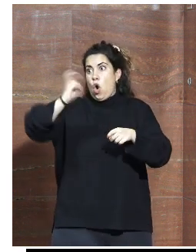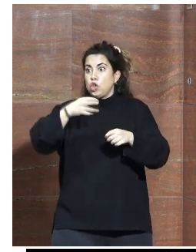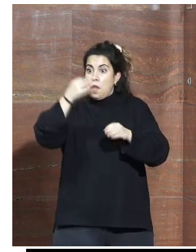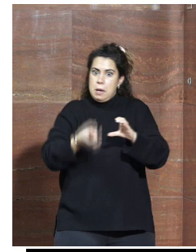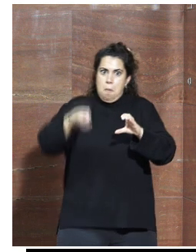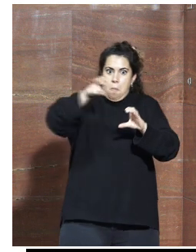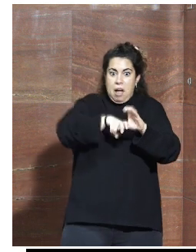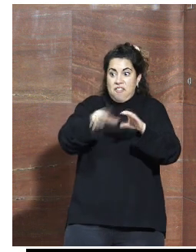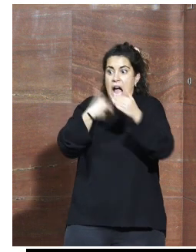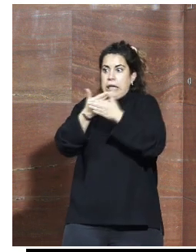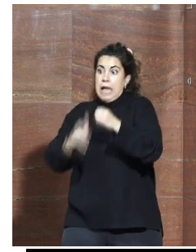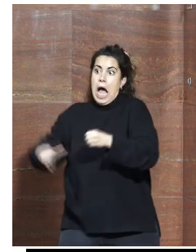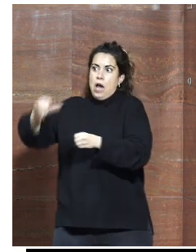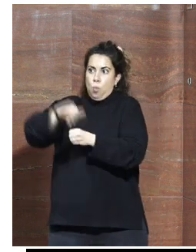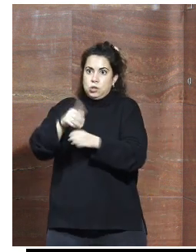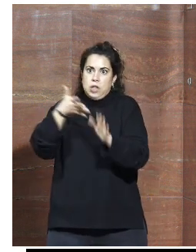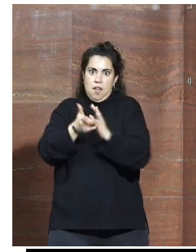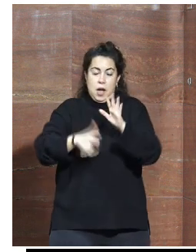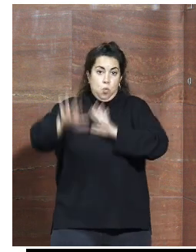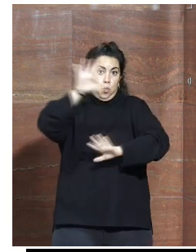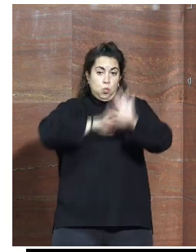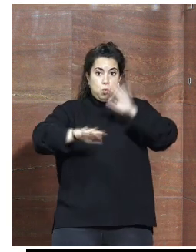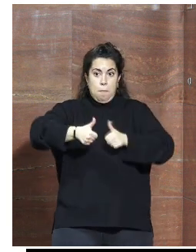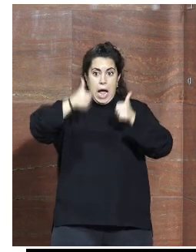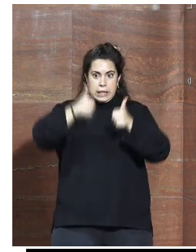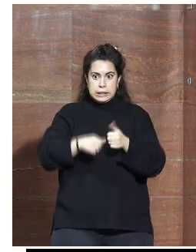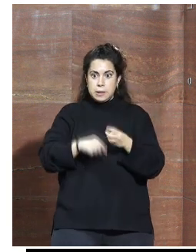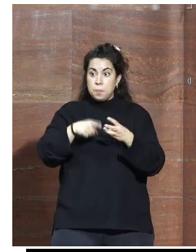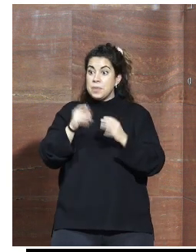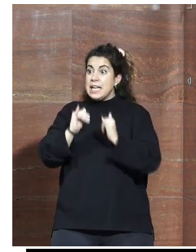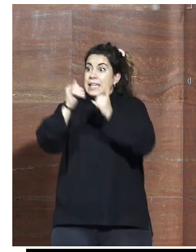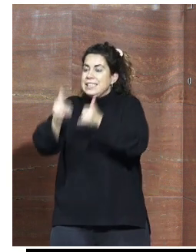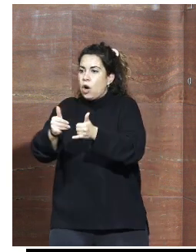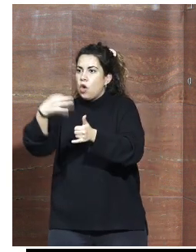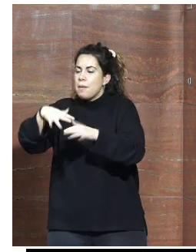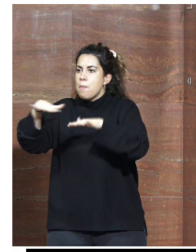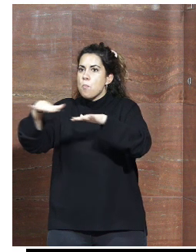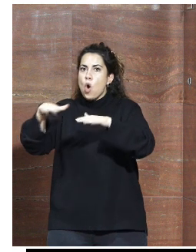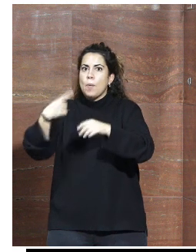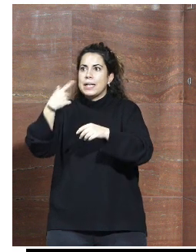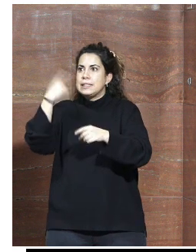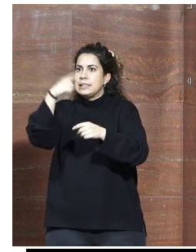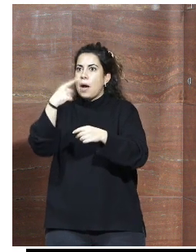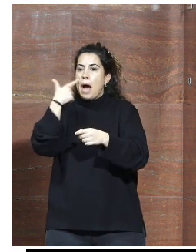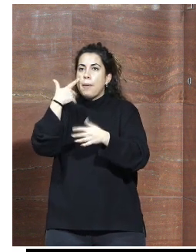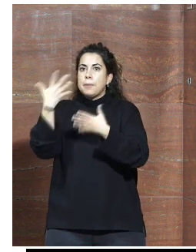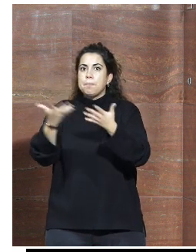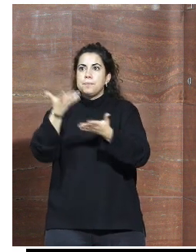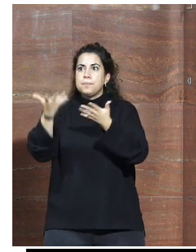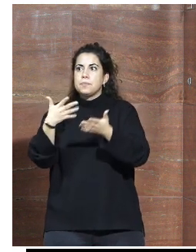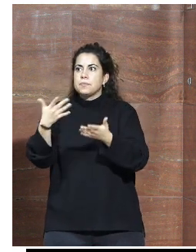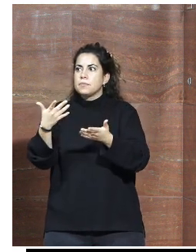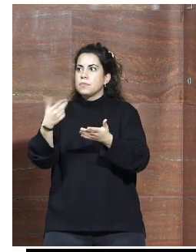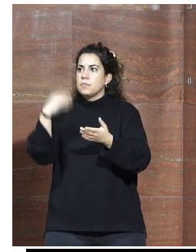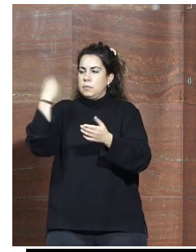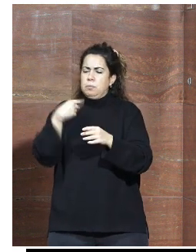complejizando con el resto de los medios. Cuando llego allí, tengo que saber moverme, tengo que entender cómo va. Luego hablaremos de la